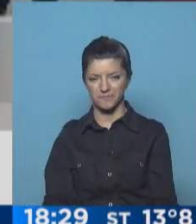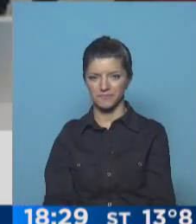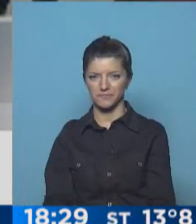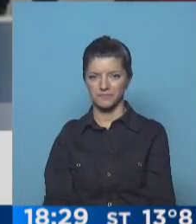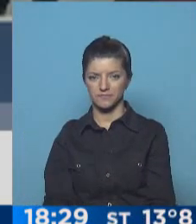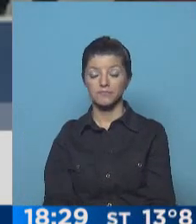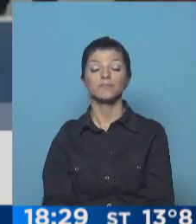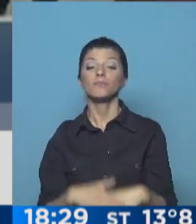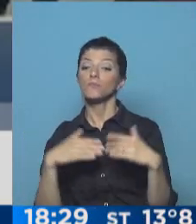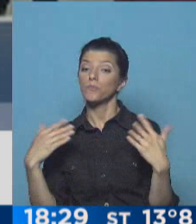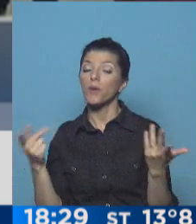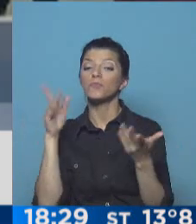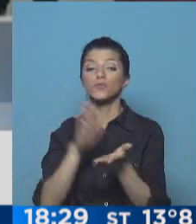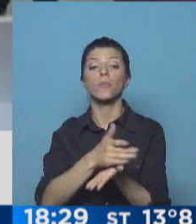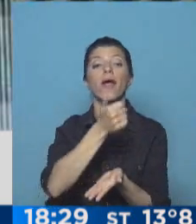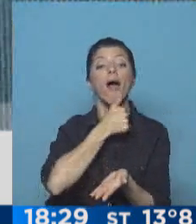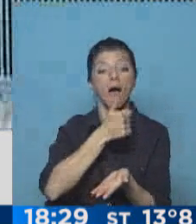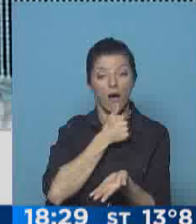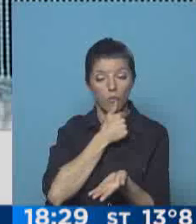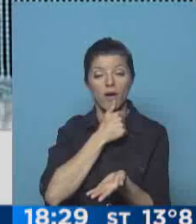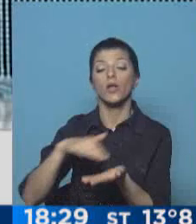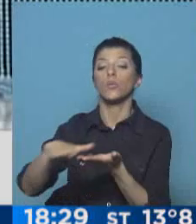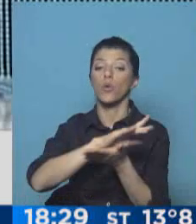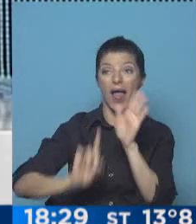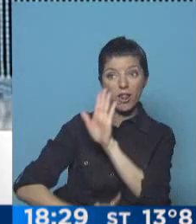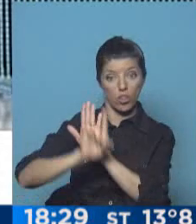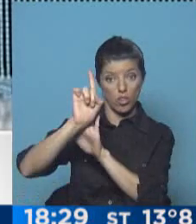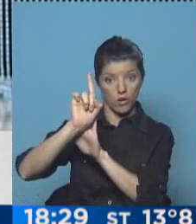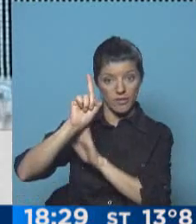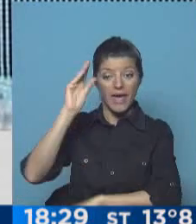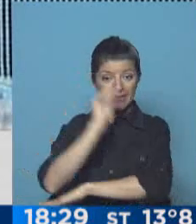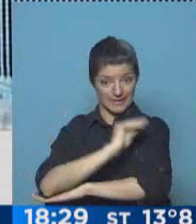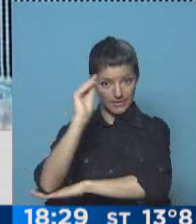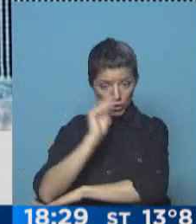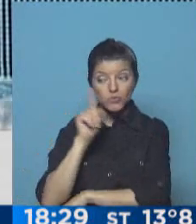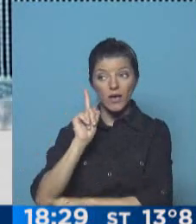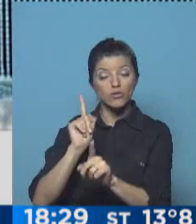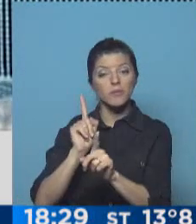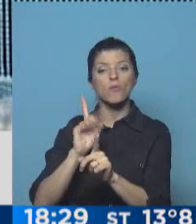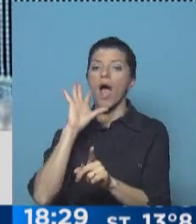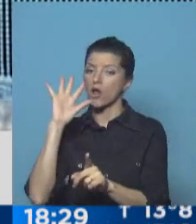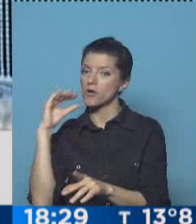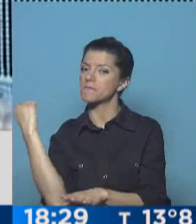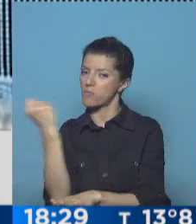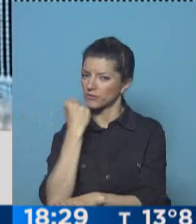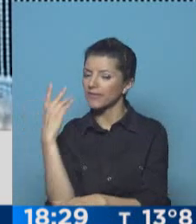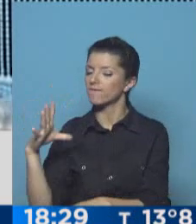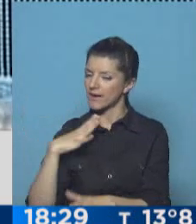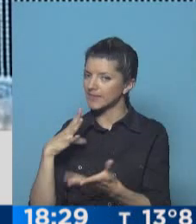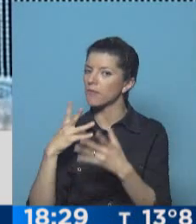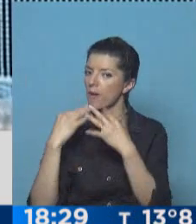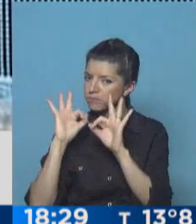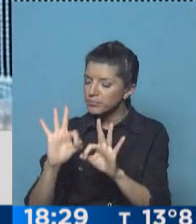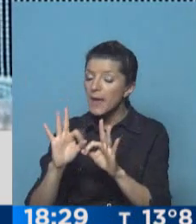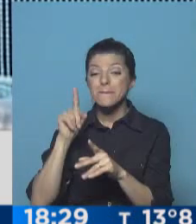Muy bien, la provisión de agua a las localidades de la región norte de Santa Cruz ha sido históricamente una materia pendiente. Para dar solución a